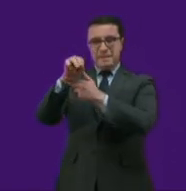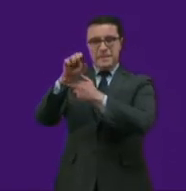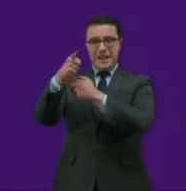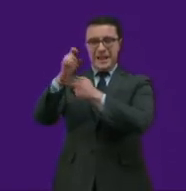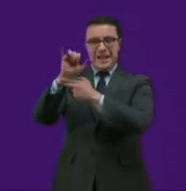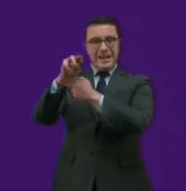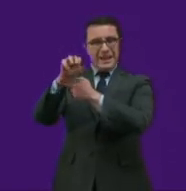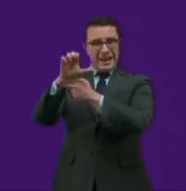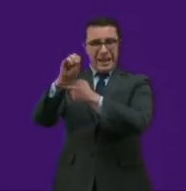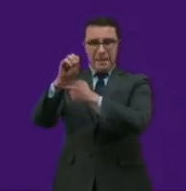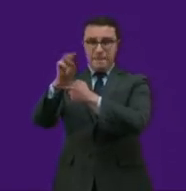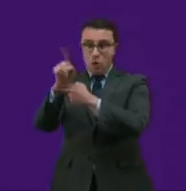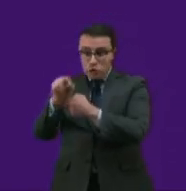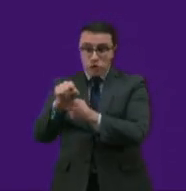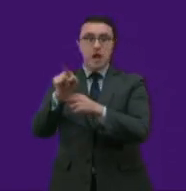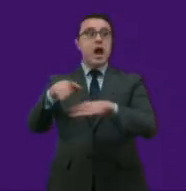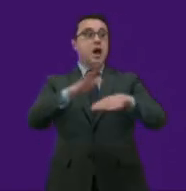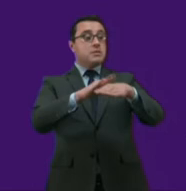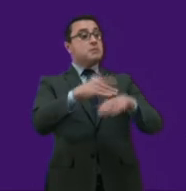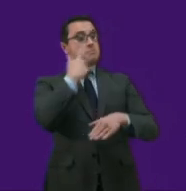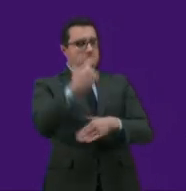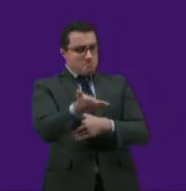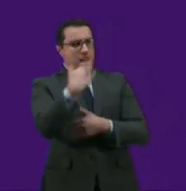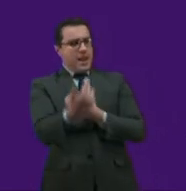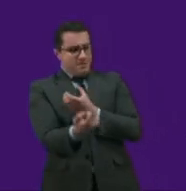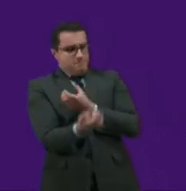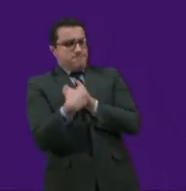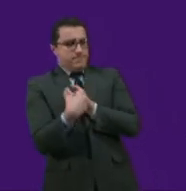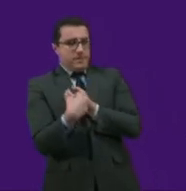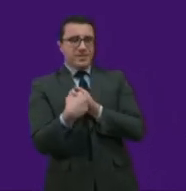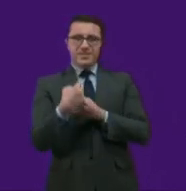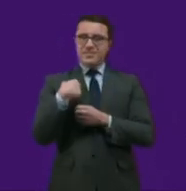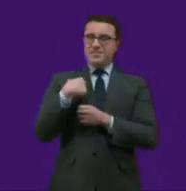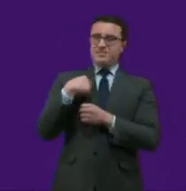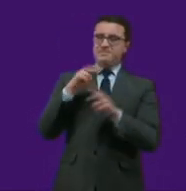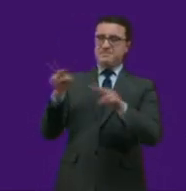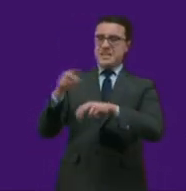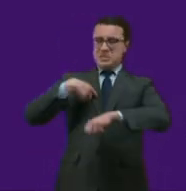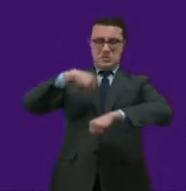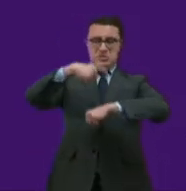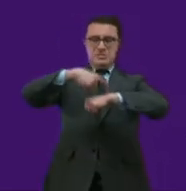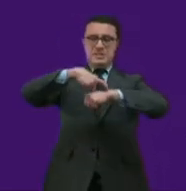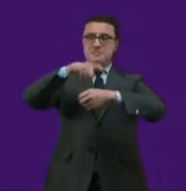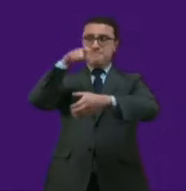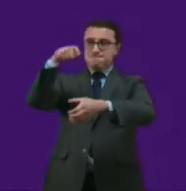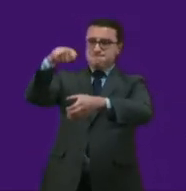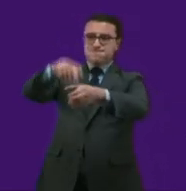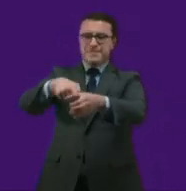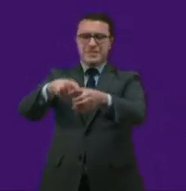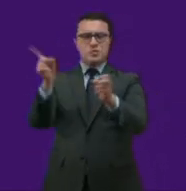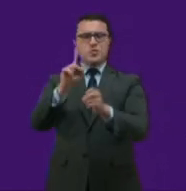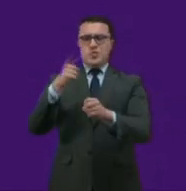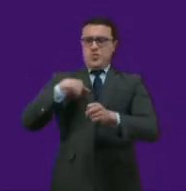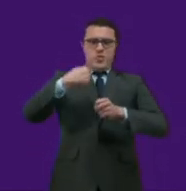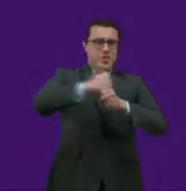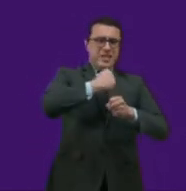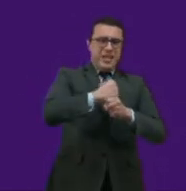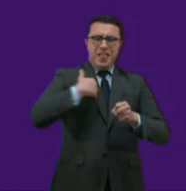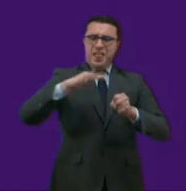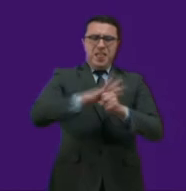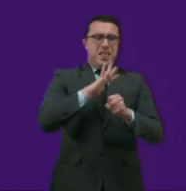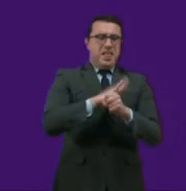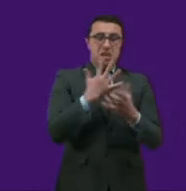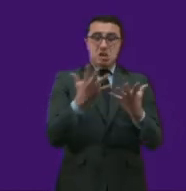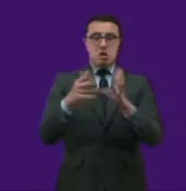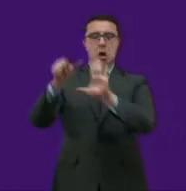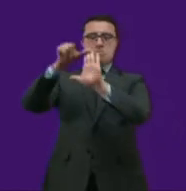nos decía, vengan, métanse acá. Y yo decía, no, yo no tengo tiempo para... O sea, tengo que trabajar, yo no tengo tiempo aquí para meterme